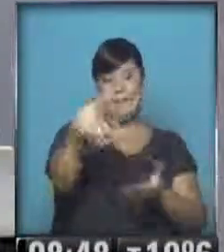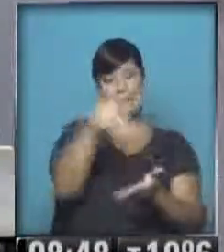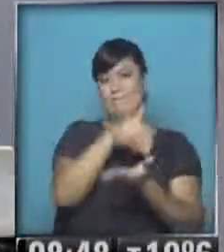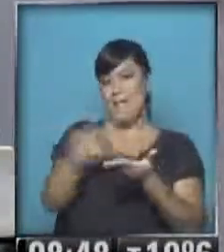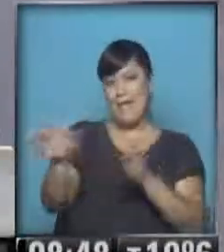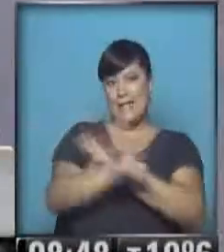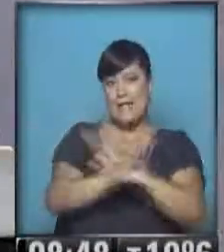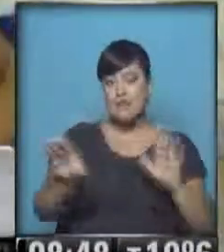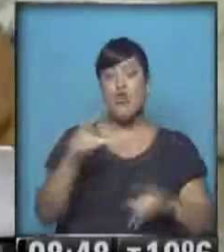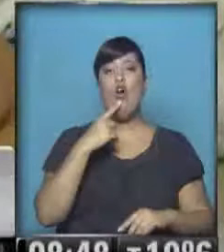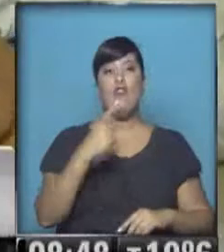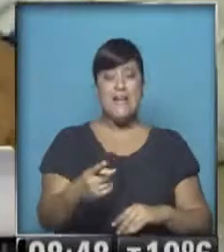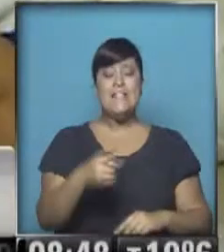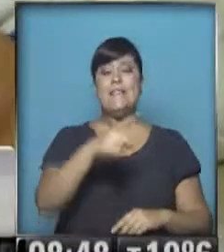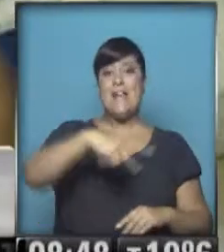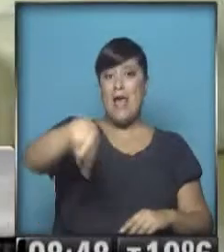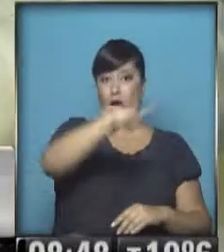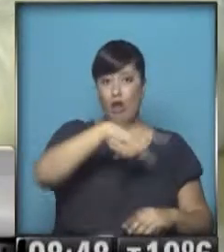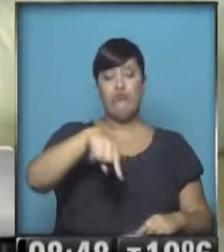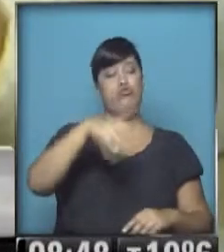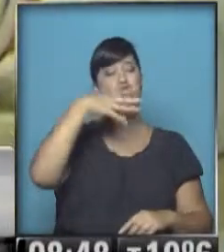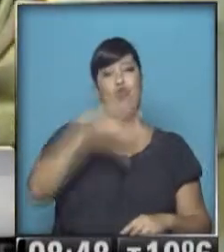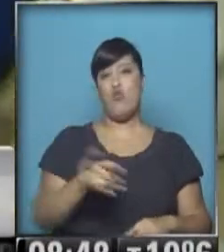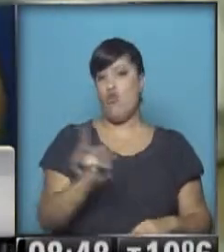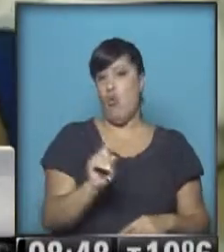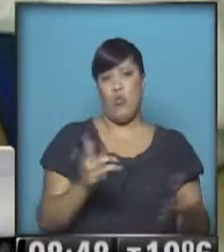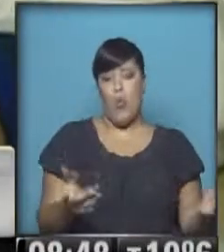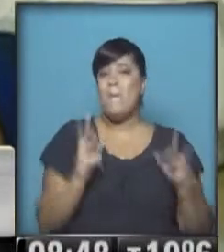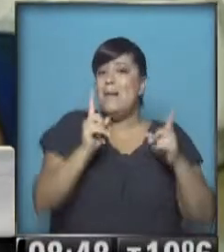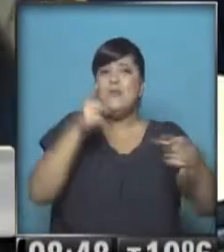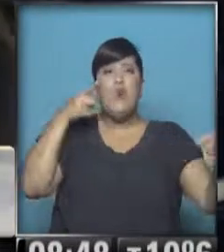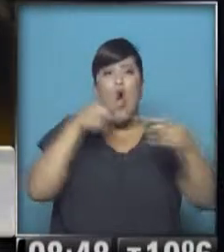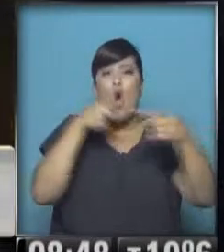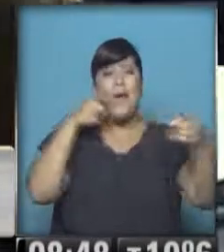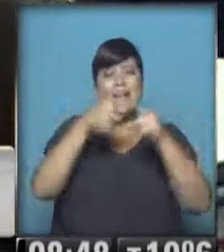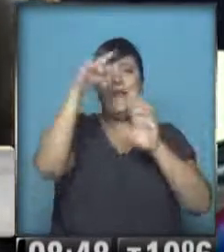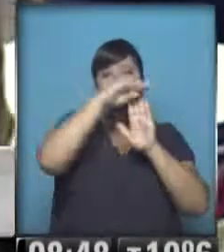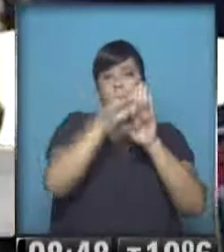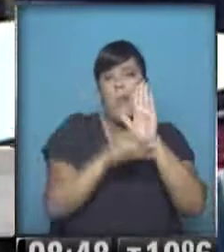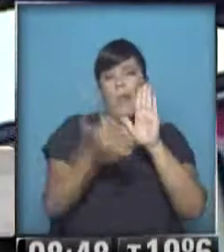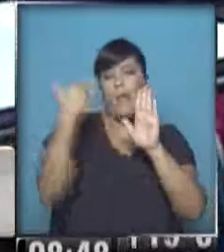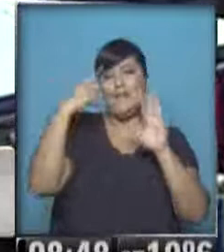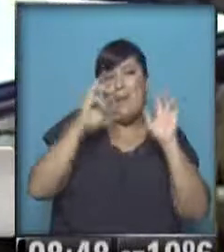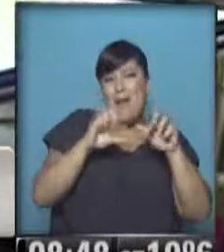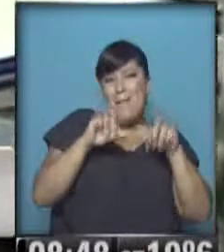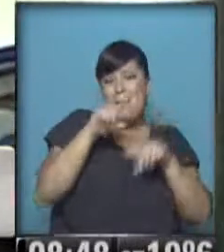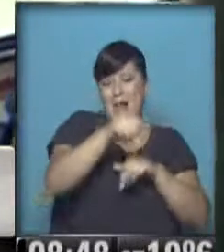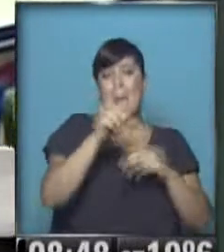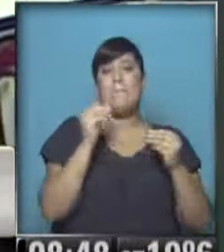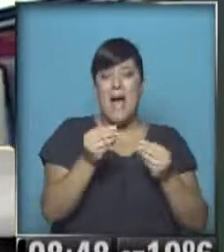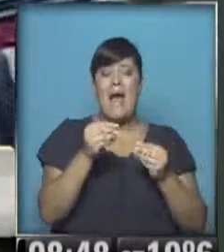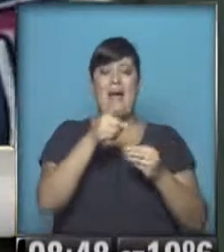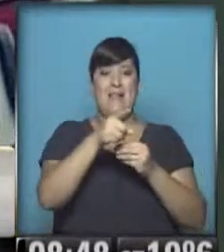aseguró que no cumple con los objetivos con las metas planteadas para todo lo que tiene que ver con